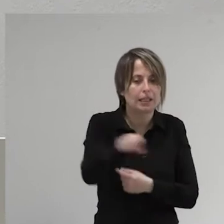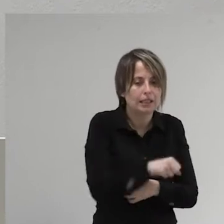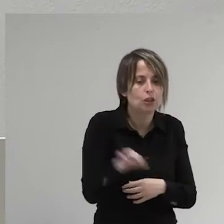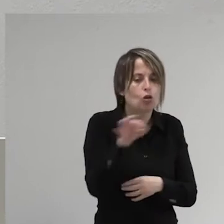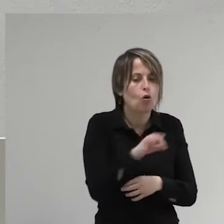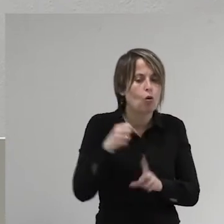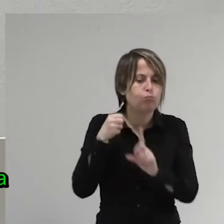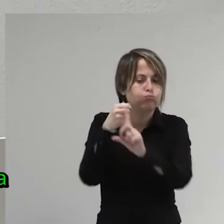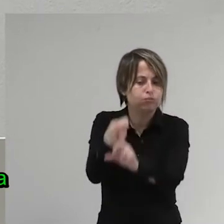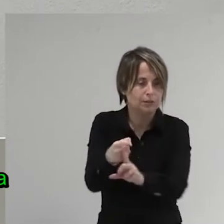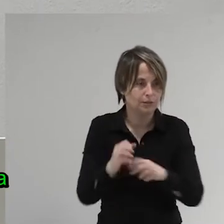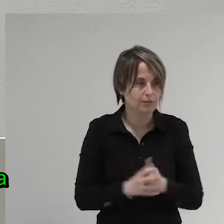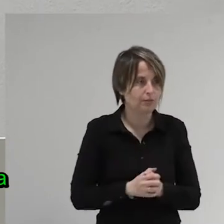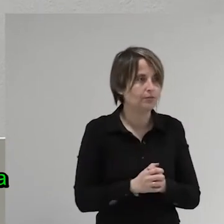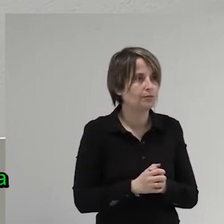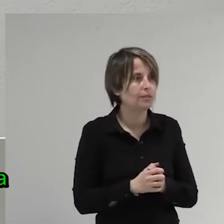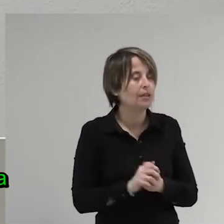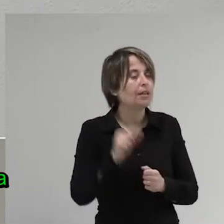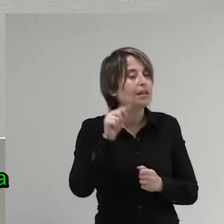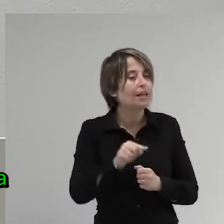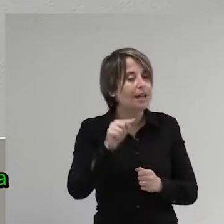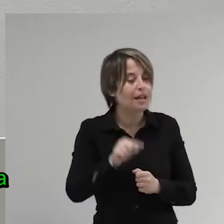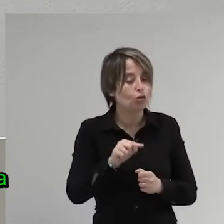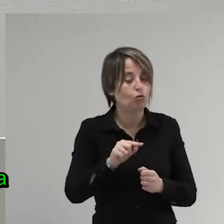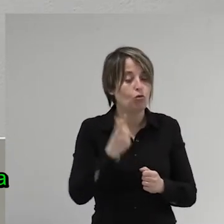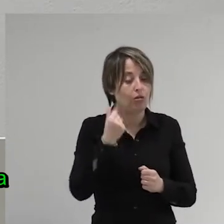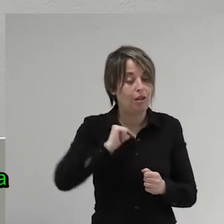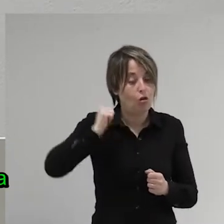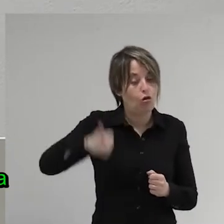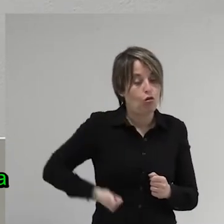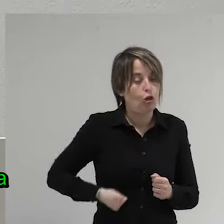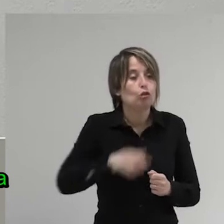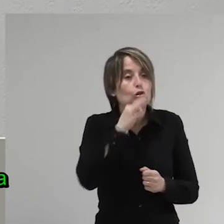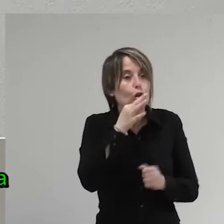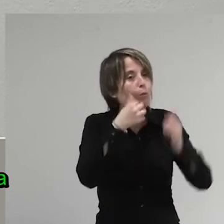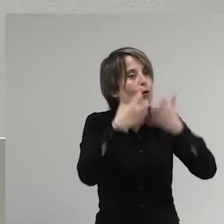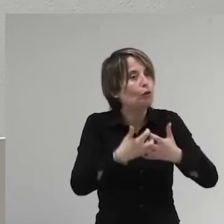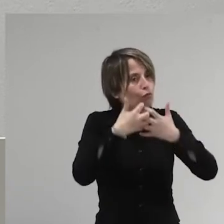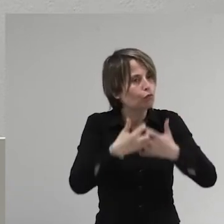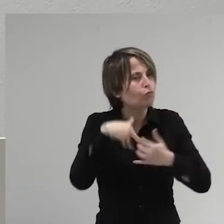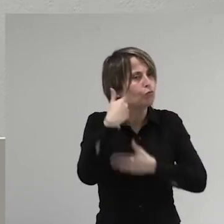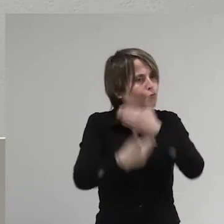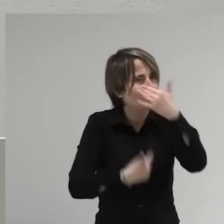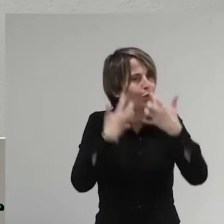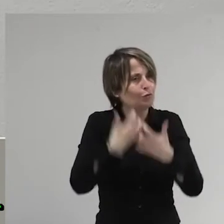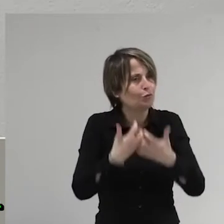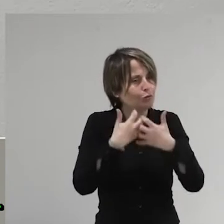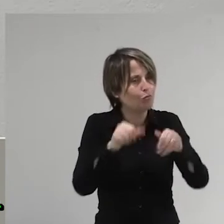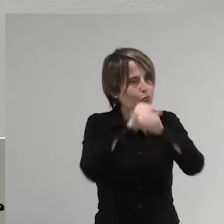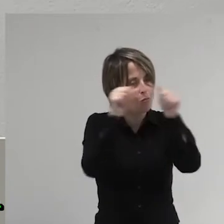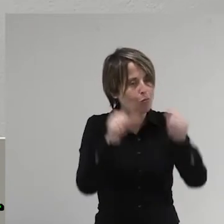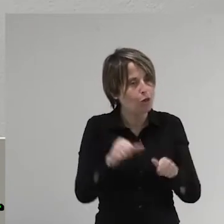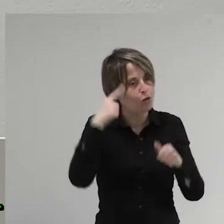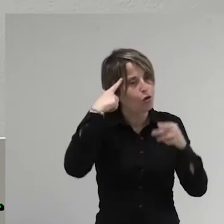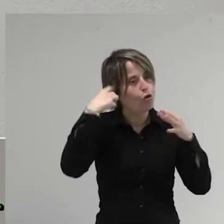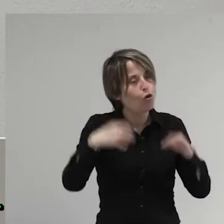menos forzada. Esta lógica de la acumulación primitiva a día de hoy todavía sigue viva en las